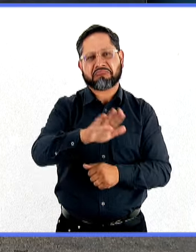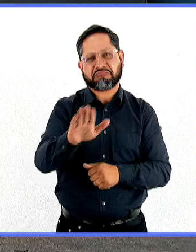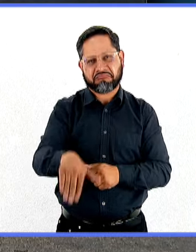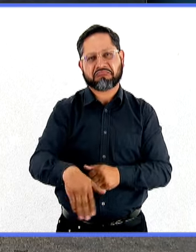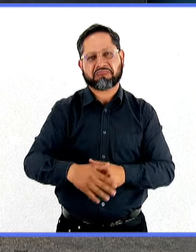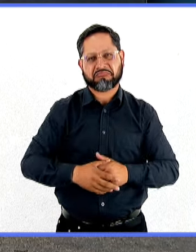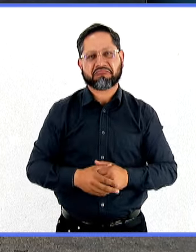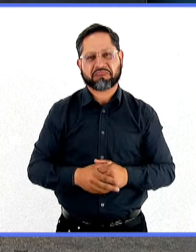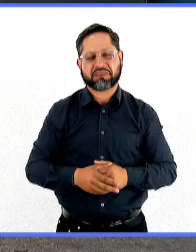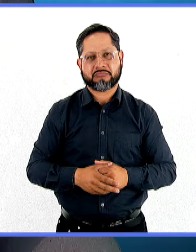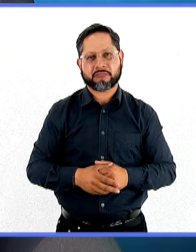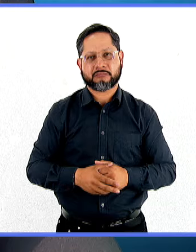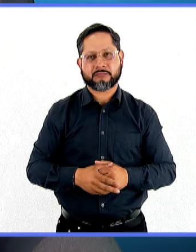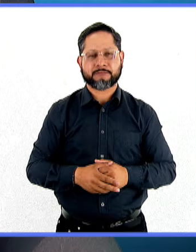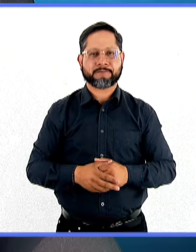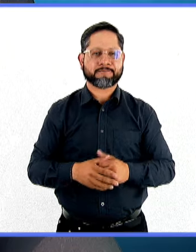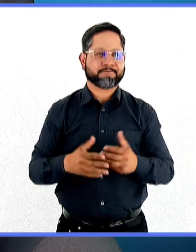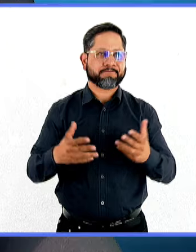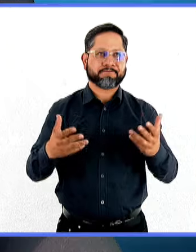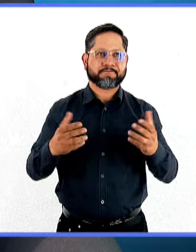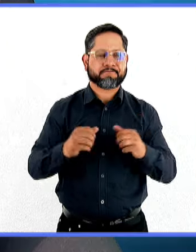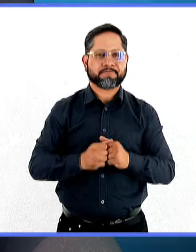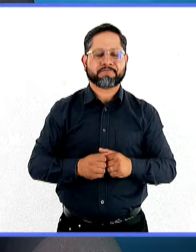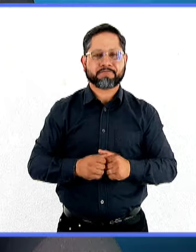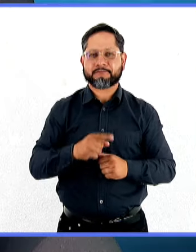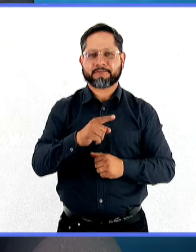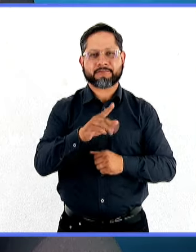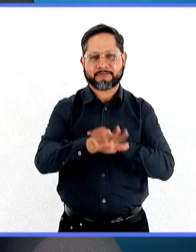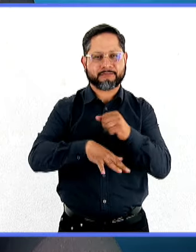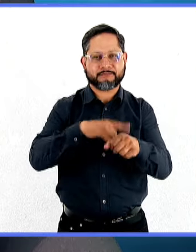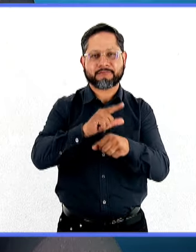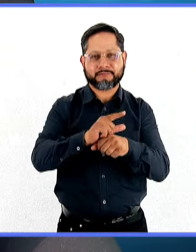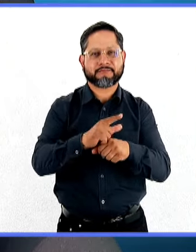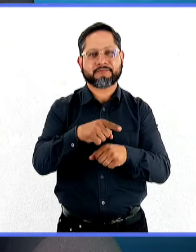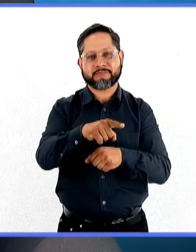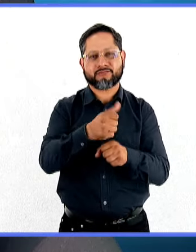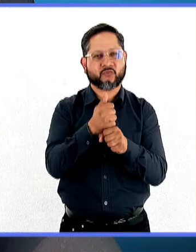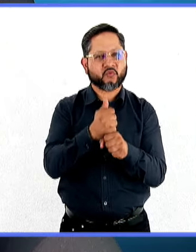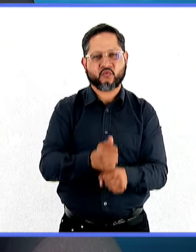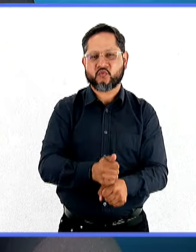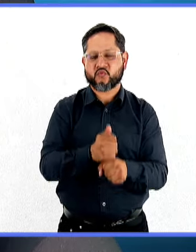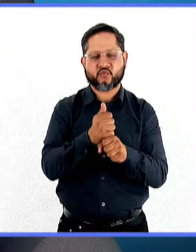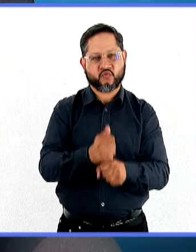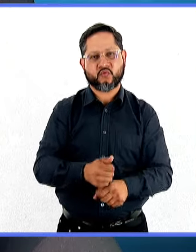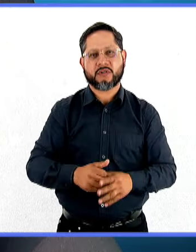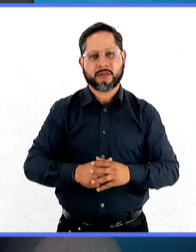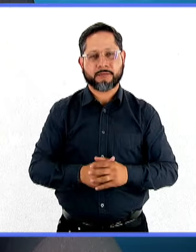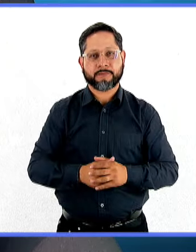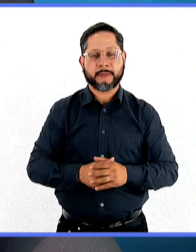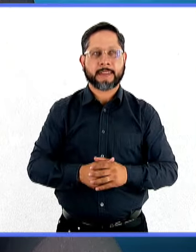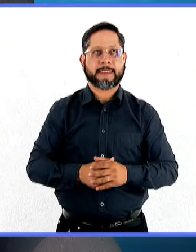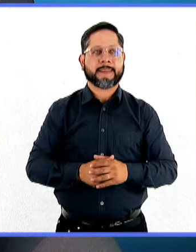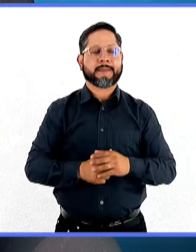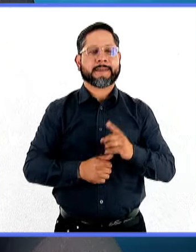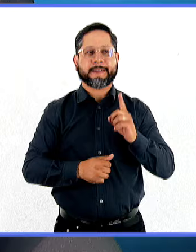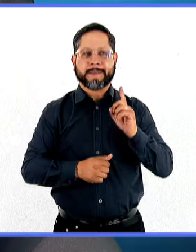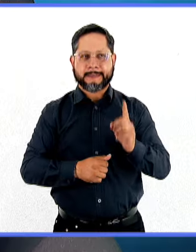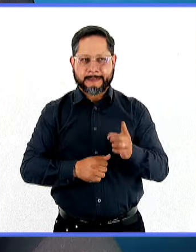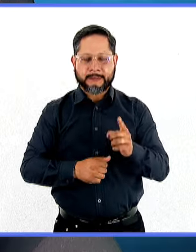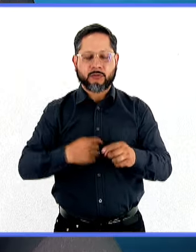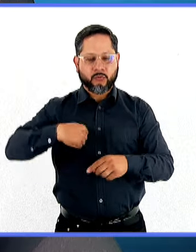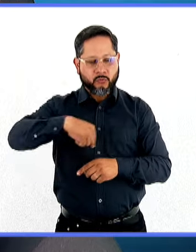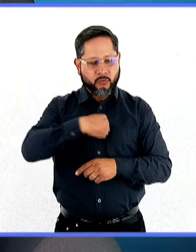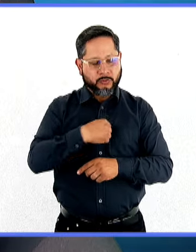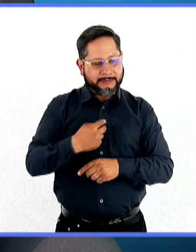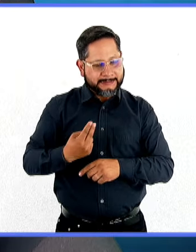cl claro muchas cosas con la con la fauna también por todas estas razones es necesario atender o